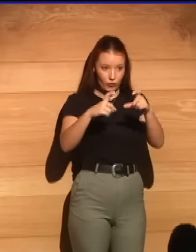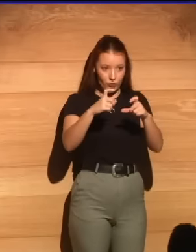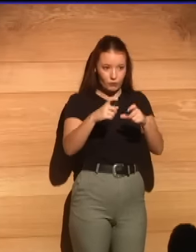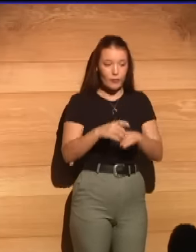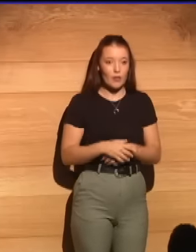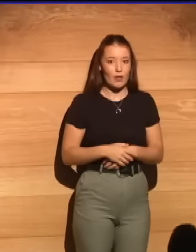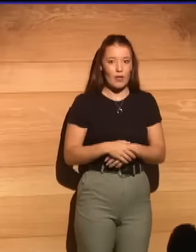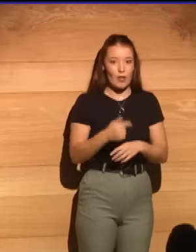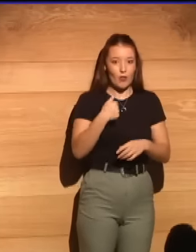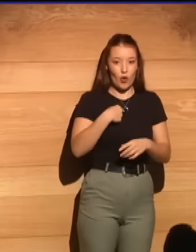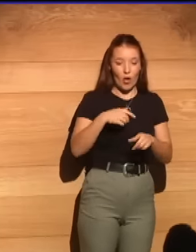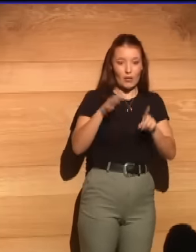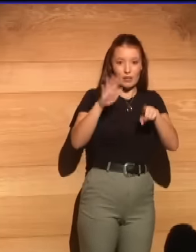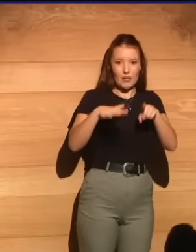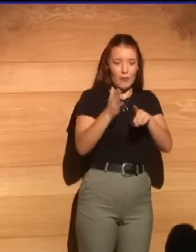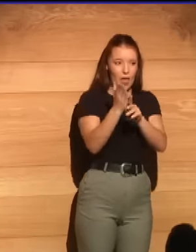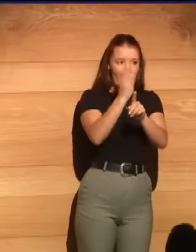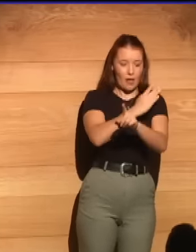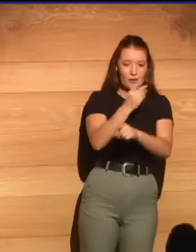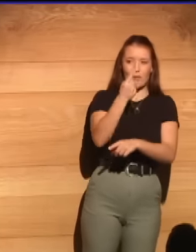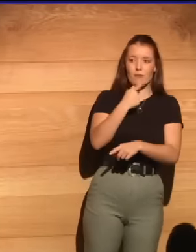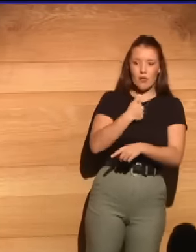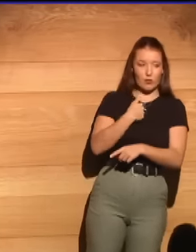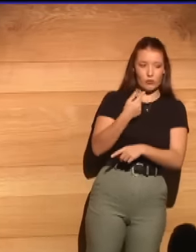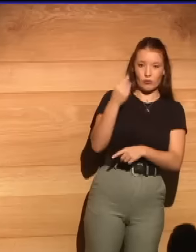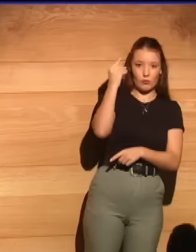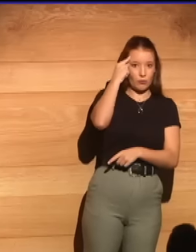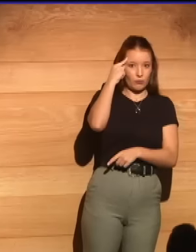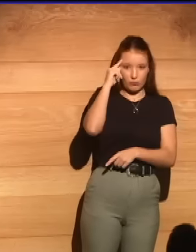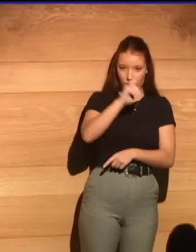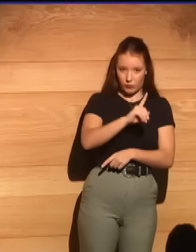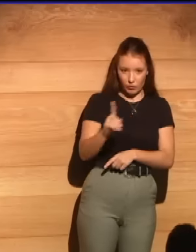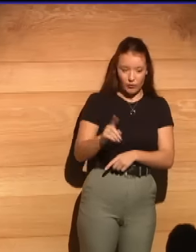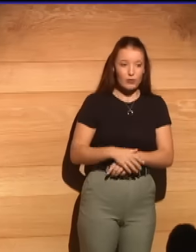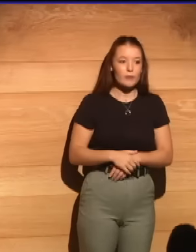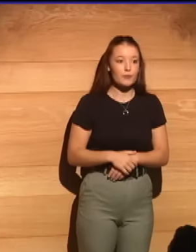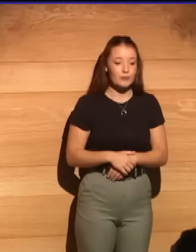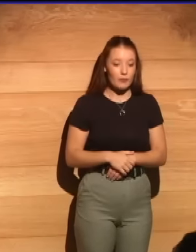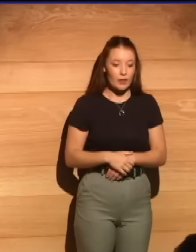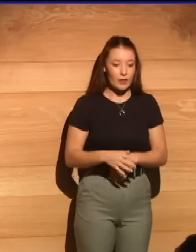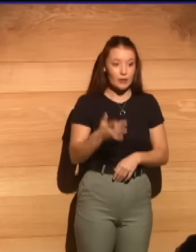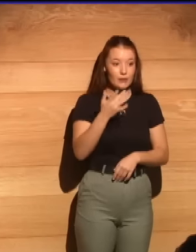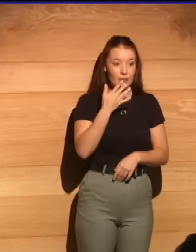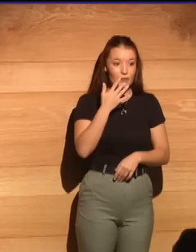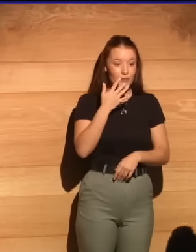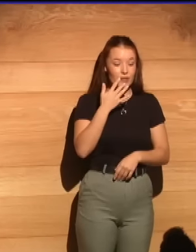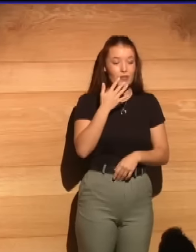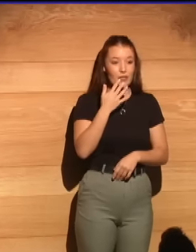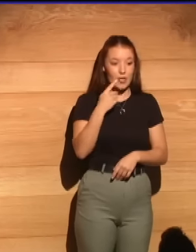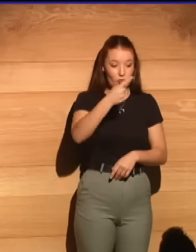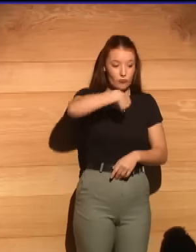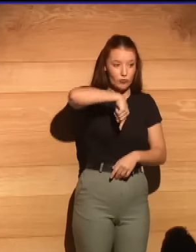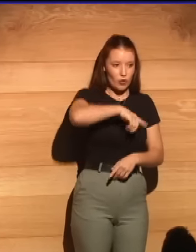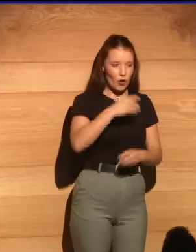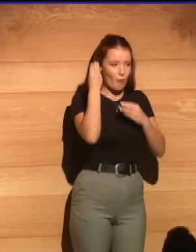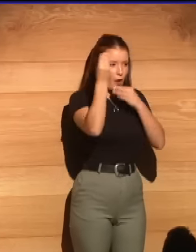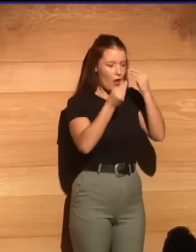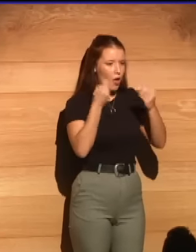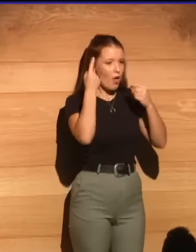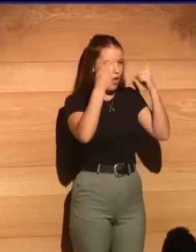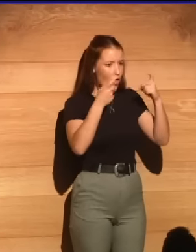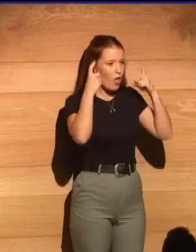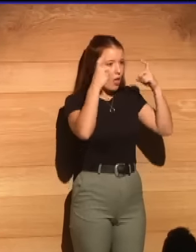meses, no me lo creo. Incluso si hubiéramos querido diseñar una campaña, no lo hubiéramos hecho, ¿no? Hubiera fracasado, seguro. Hubiera fracasado. Y como tú